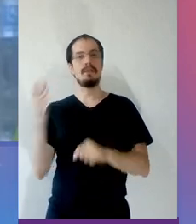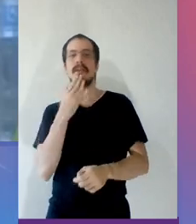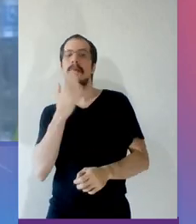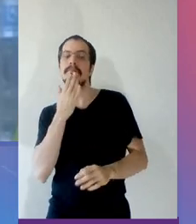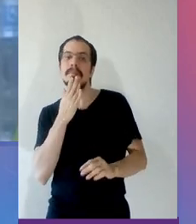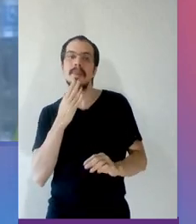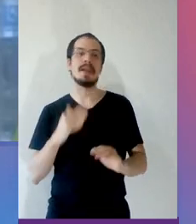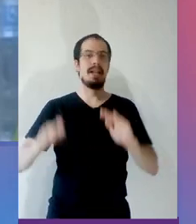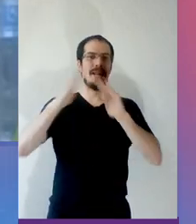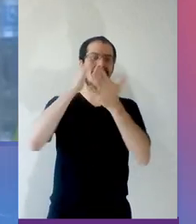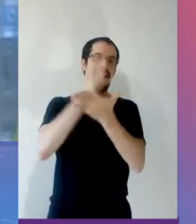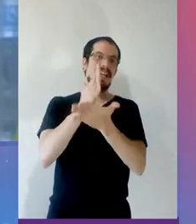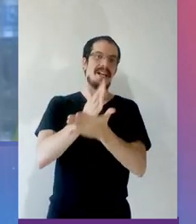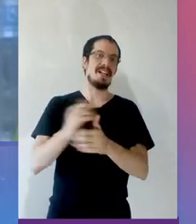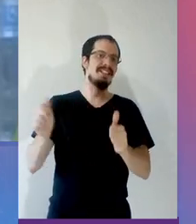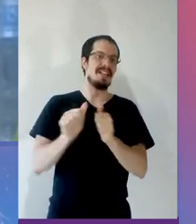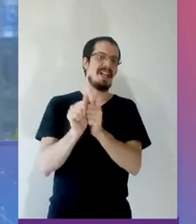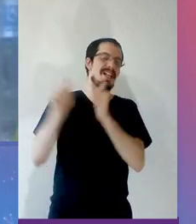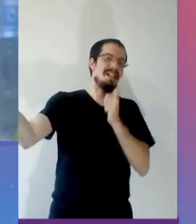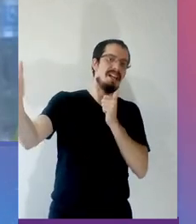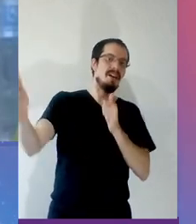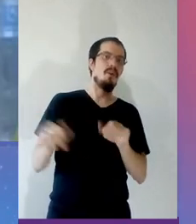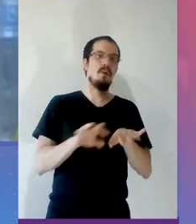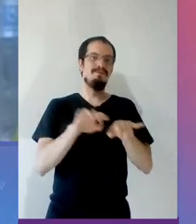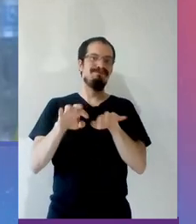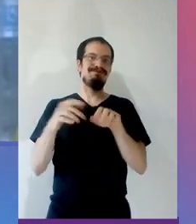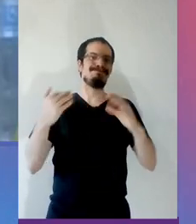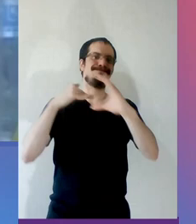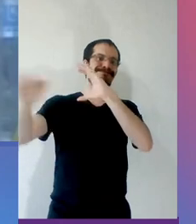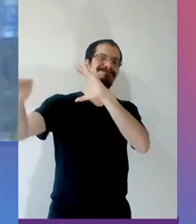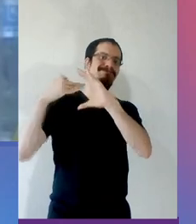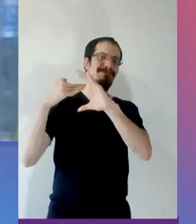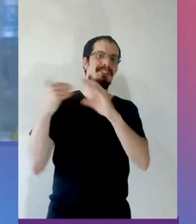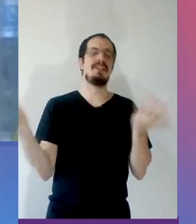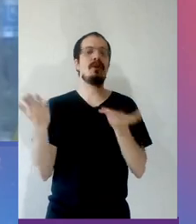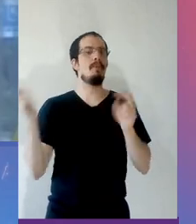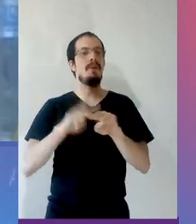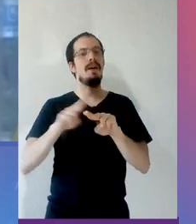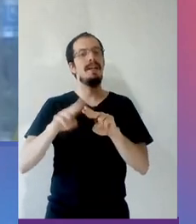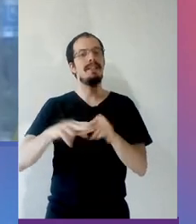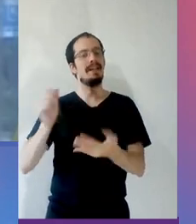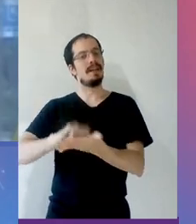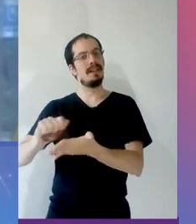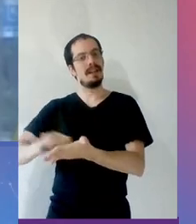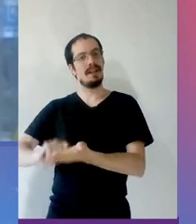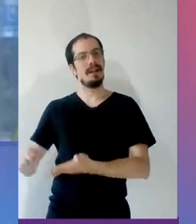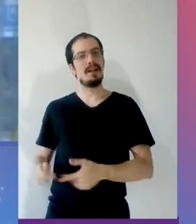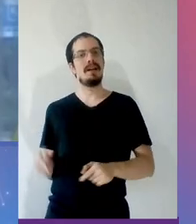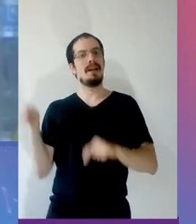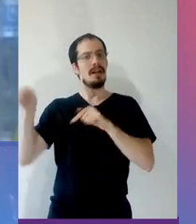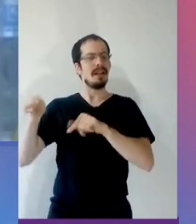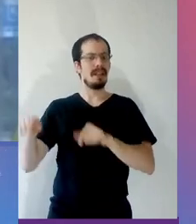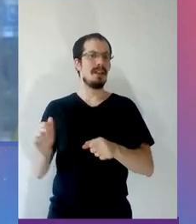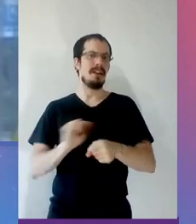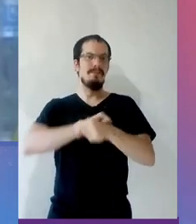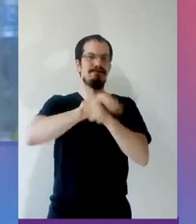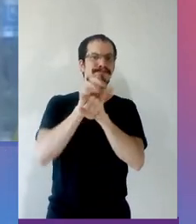tenían que hacer las tareas, etcétera. Y comenzó esta pandemia silenciosa, que